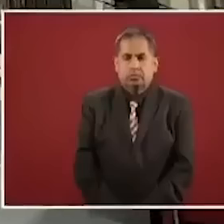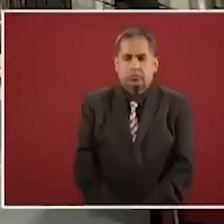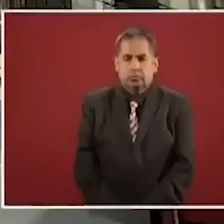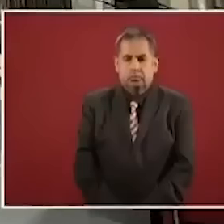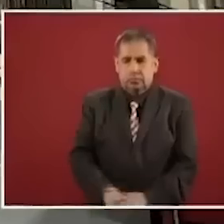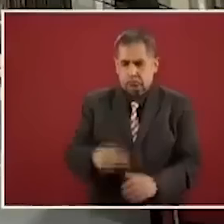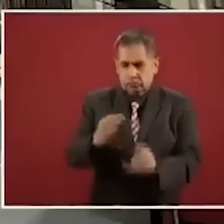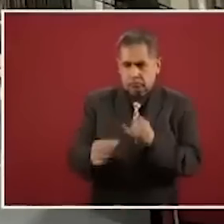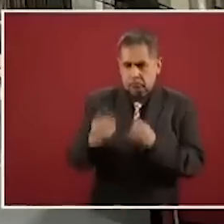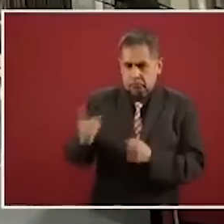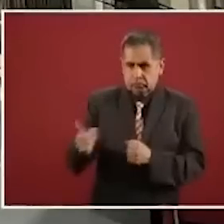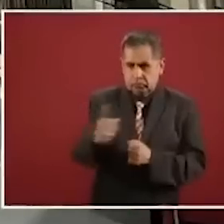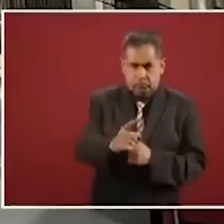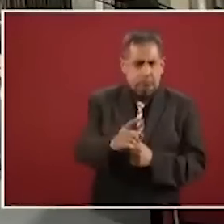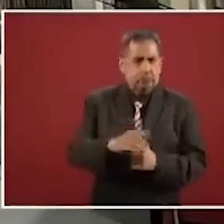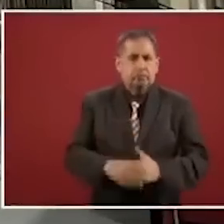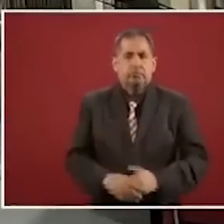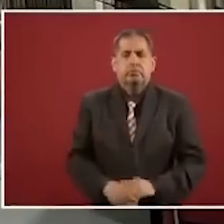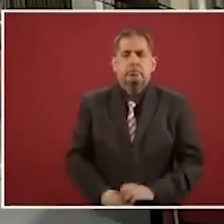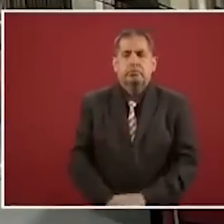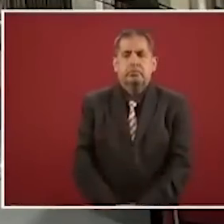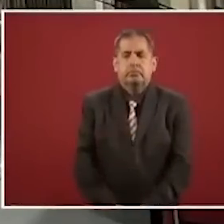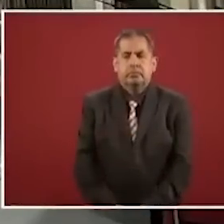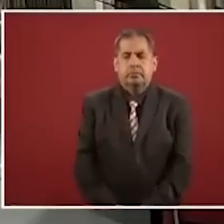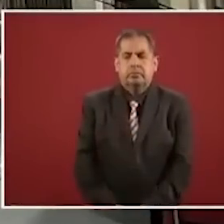Dos últimas, usted.